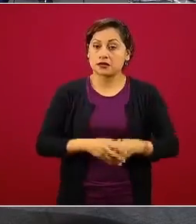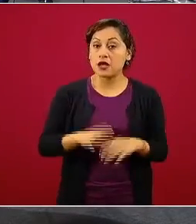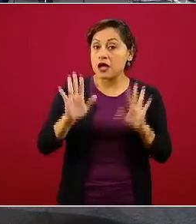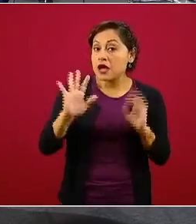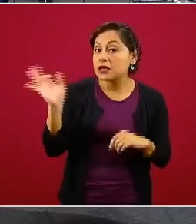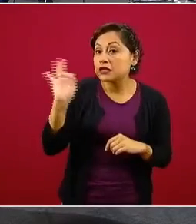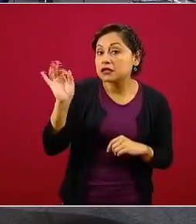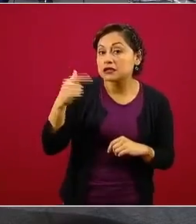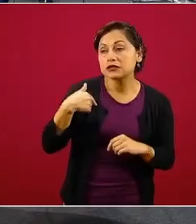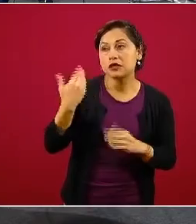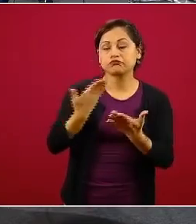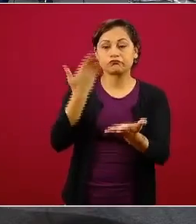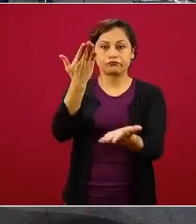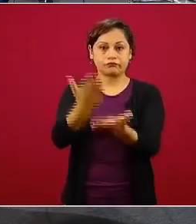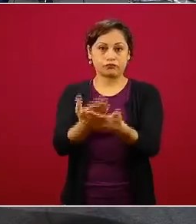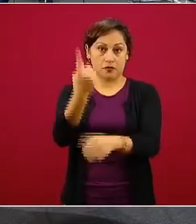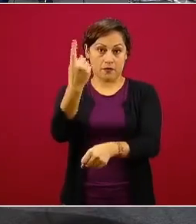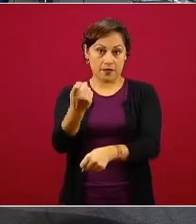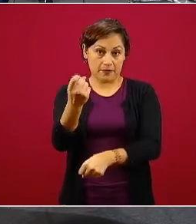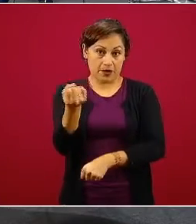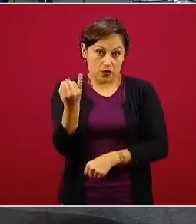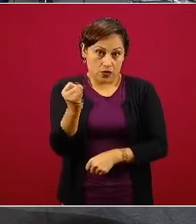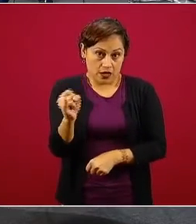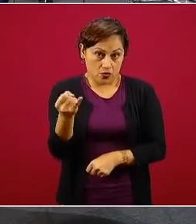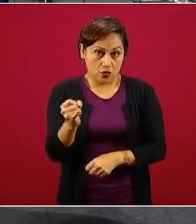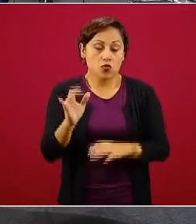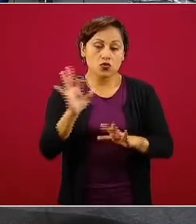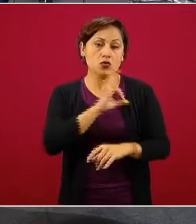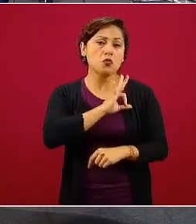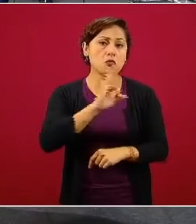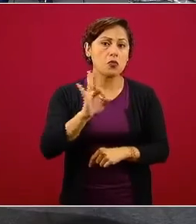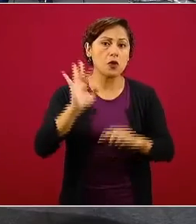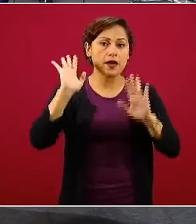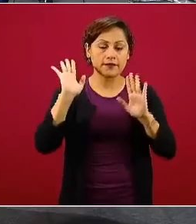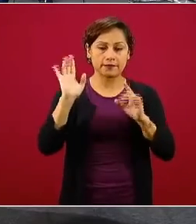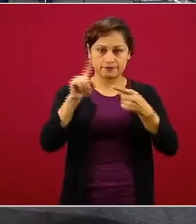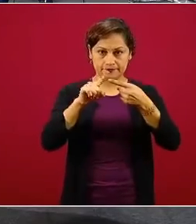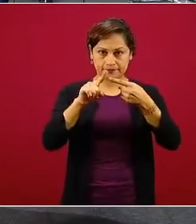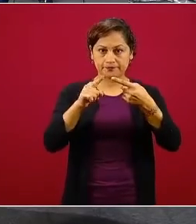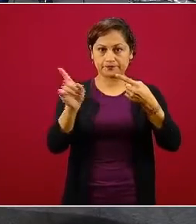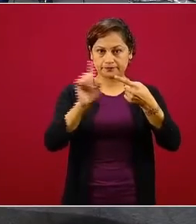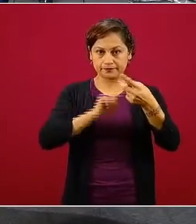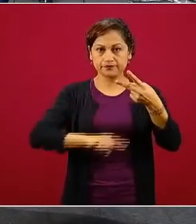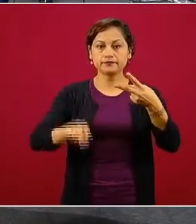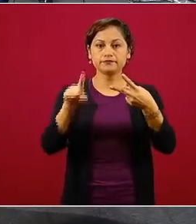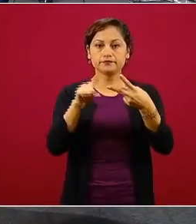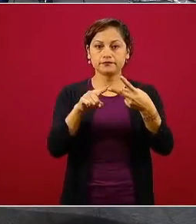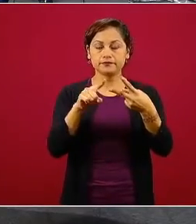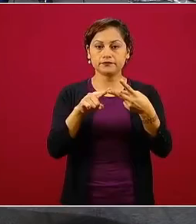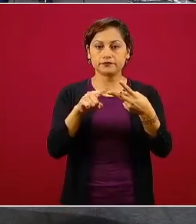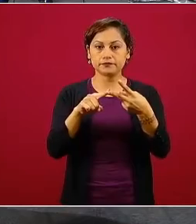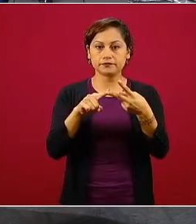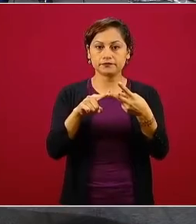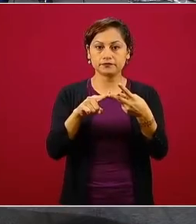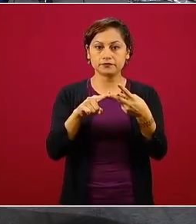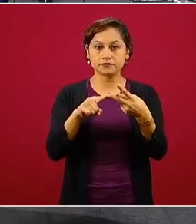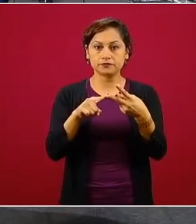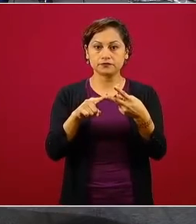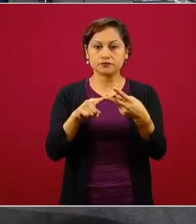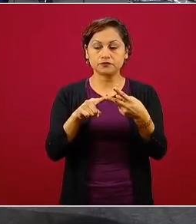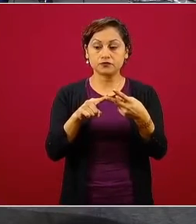lunes. En fin, ese es el primer tema. El segundo tema es una embarcación